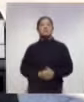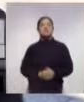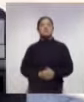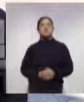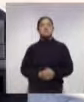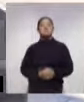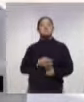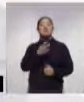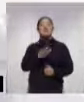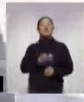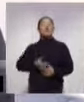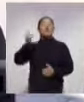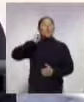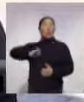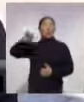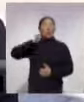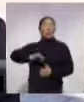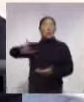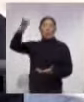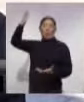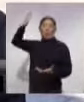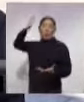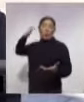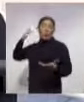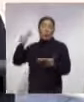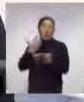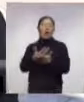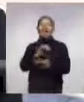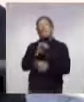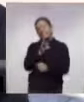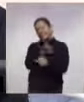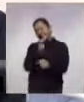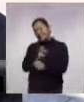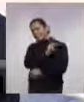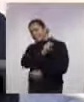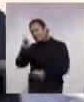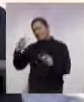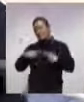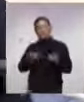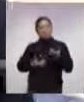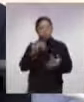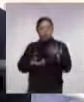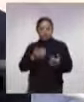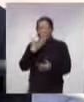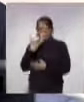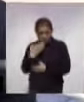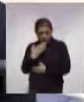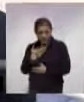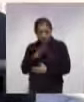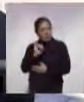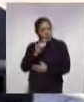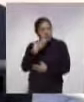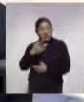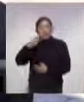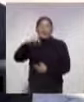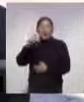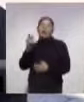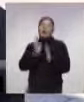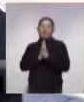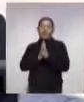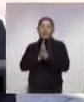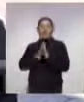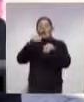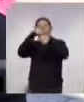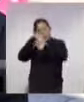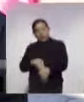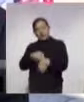una práctica ancestral, sí, invitar a los agricultores a que las hagan siguiendo lo que establece la norma 15 de